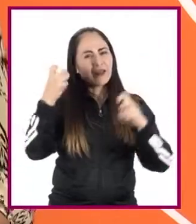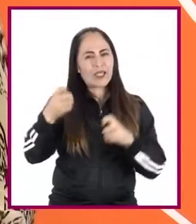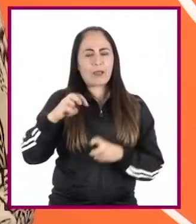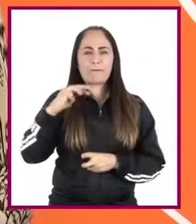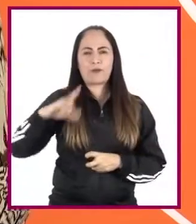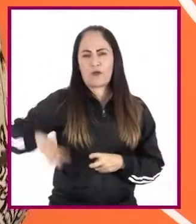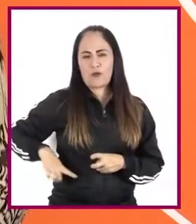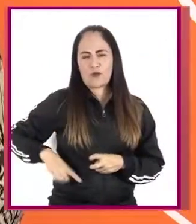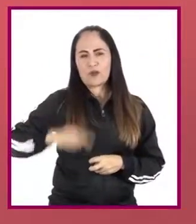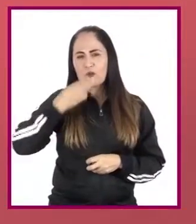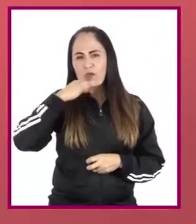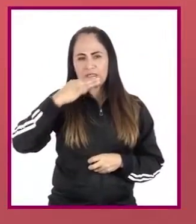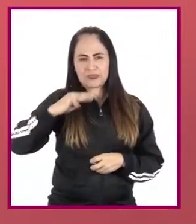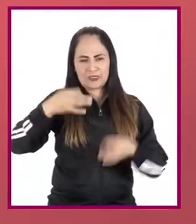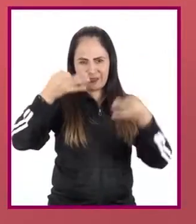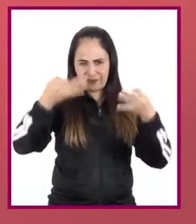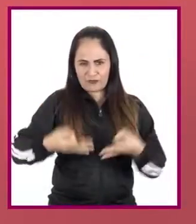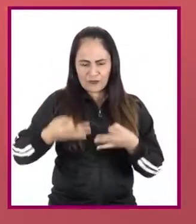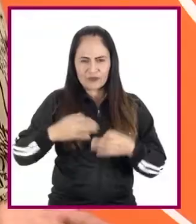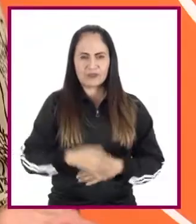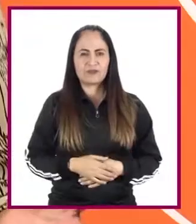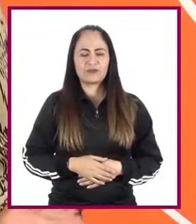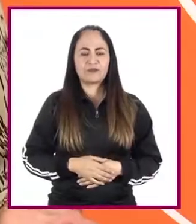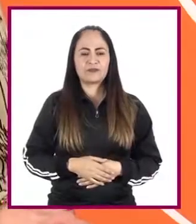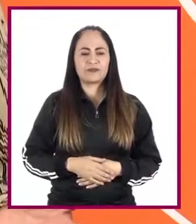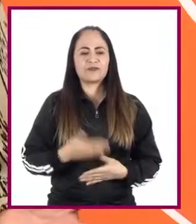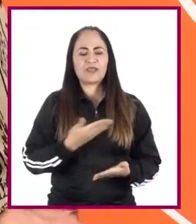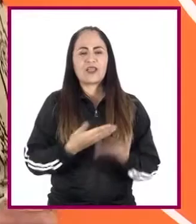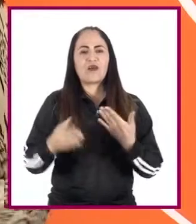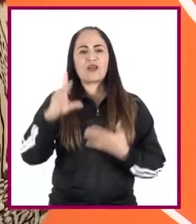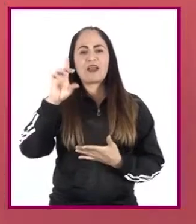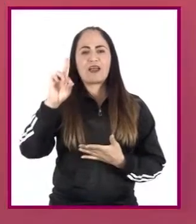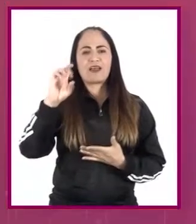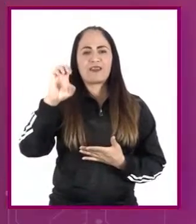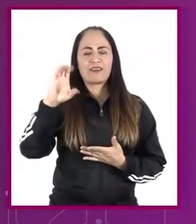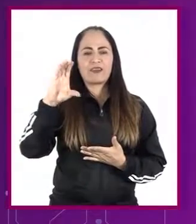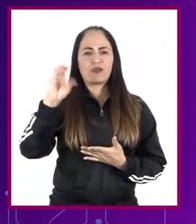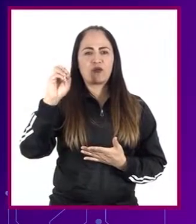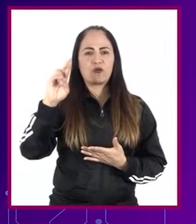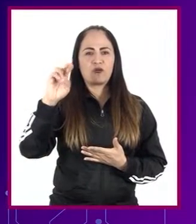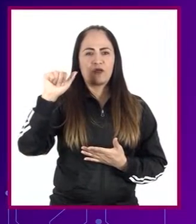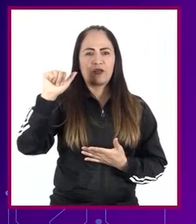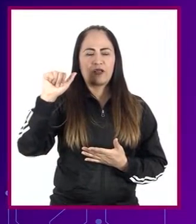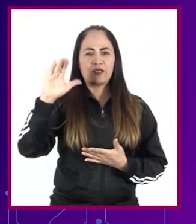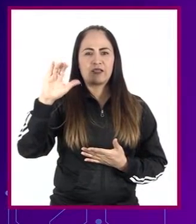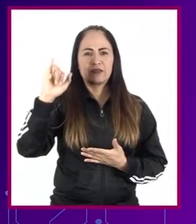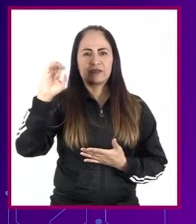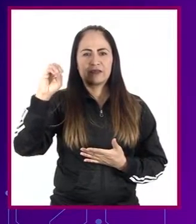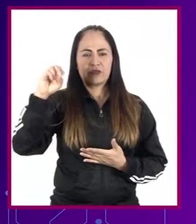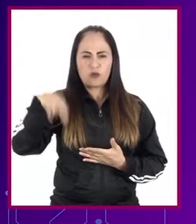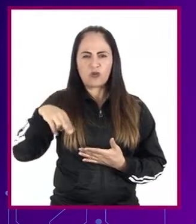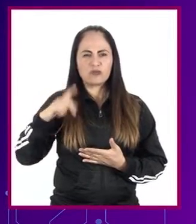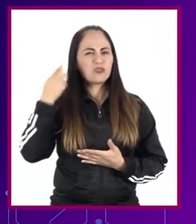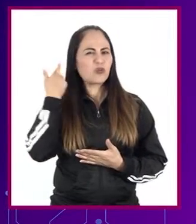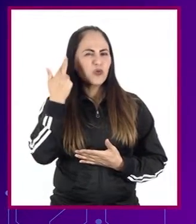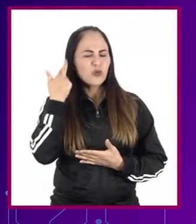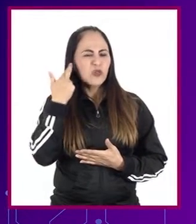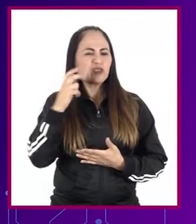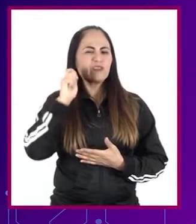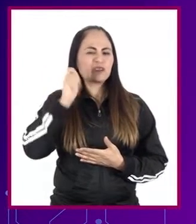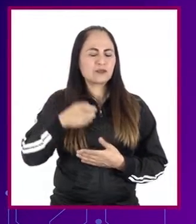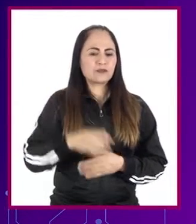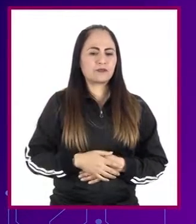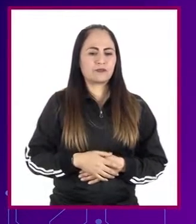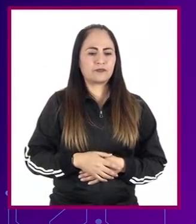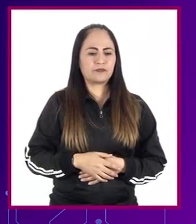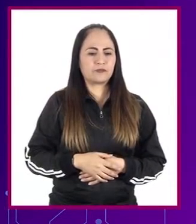oficial. Ahora veamos qué es la decoración sonora. Decoración sonora. Estos sonidos tienen